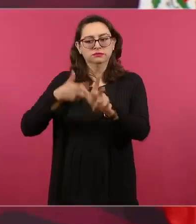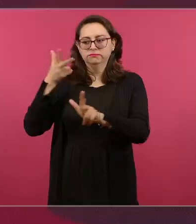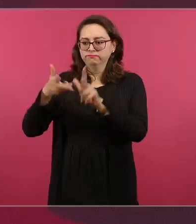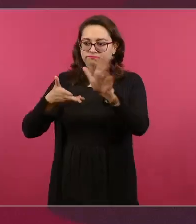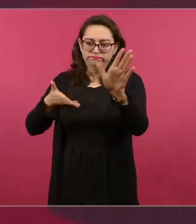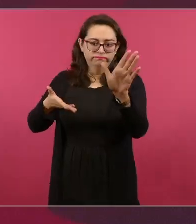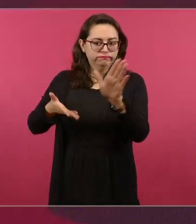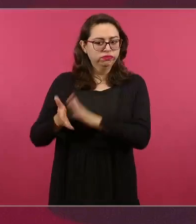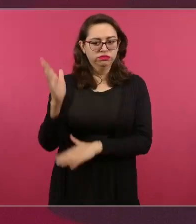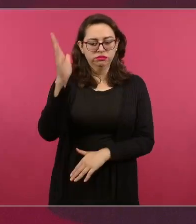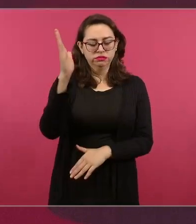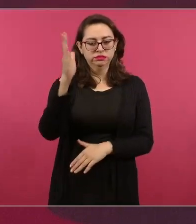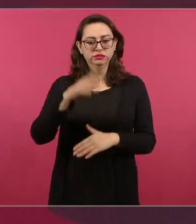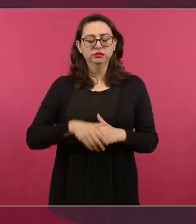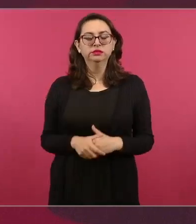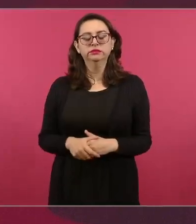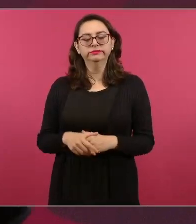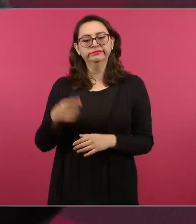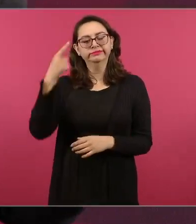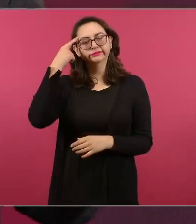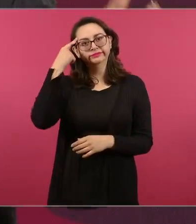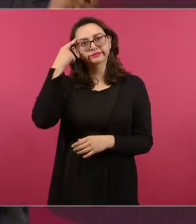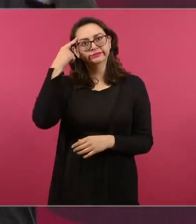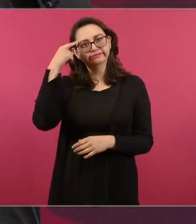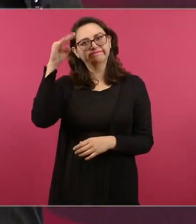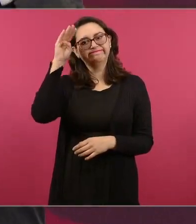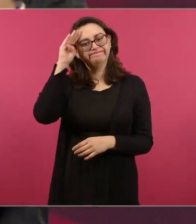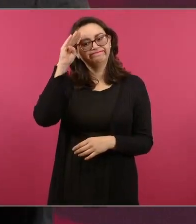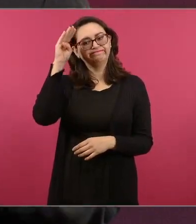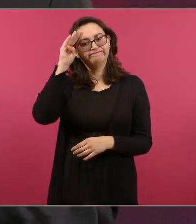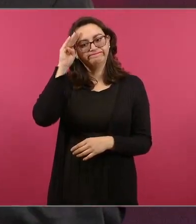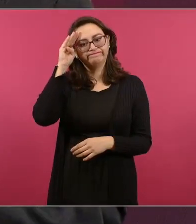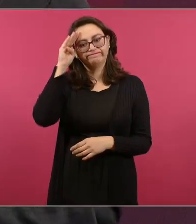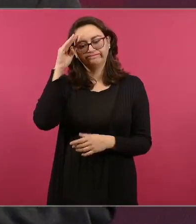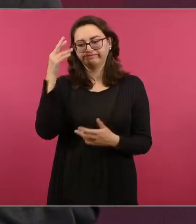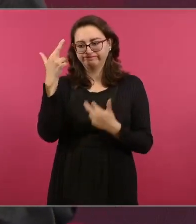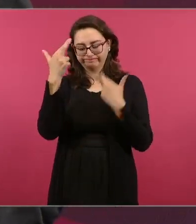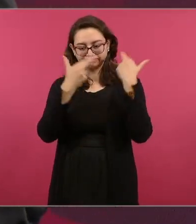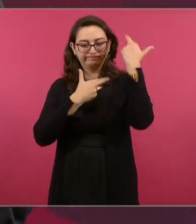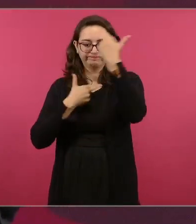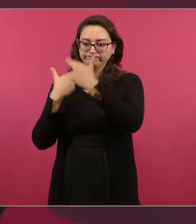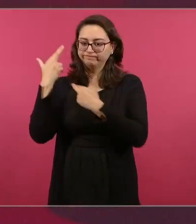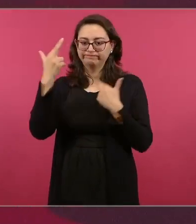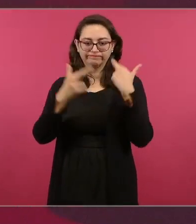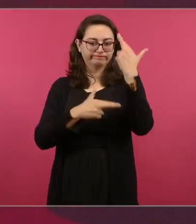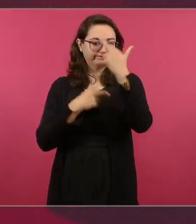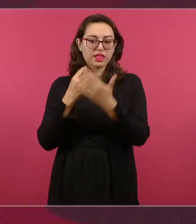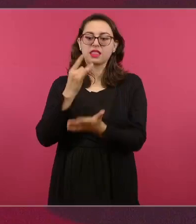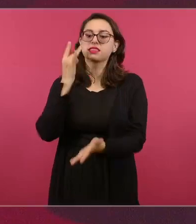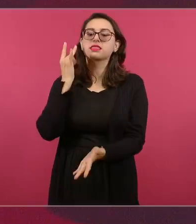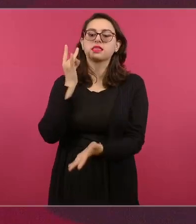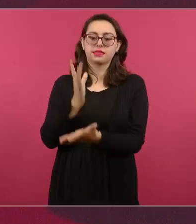Sí, pero estamos pensando mejor hacer la supervisión